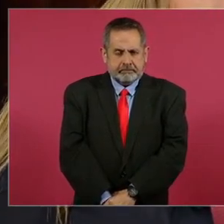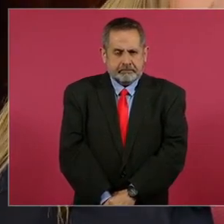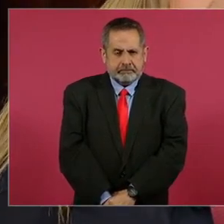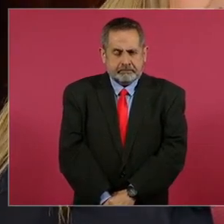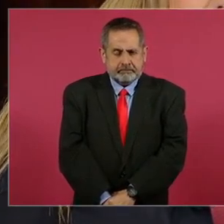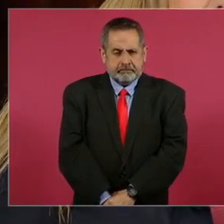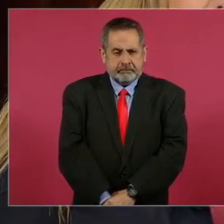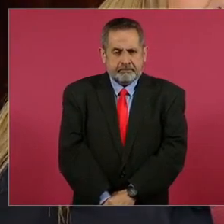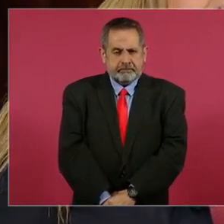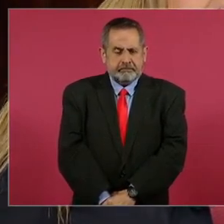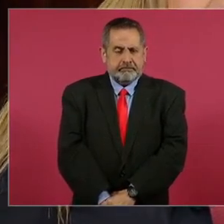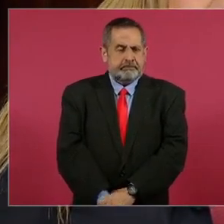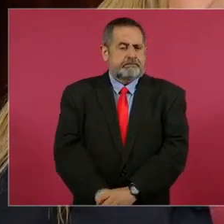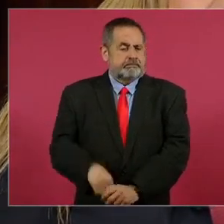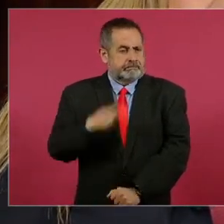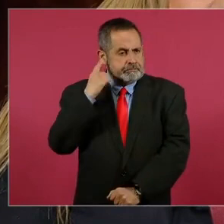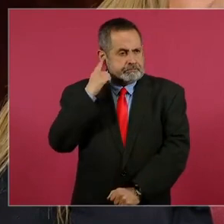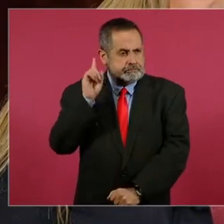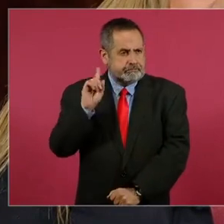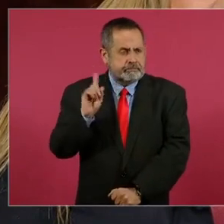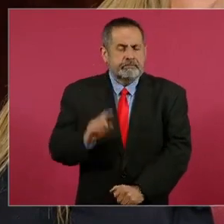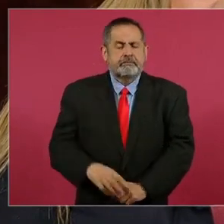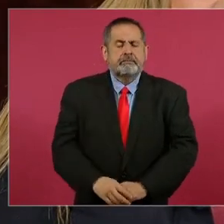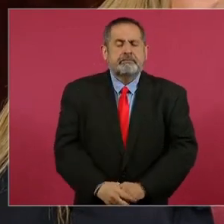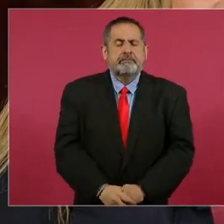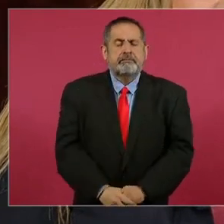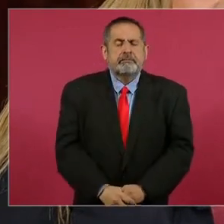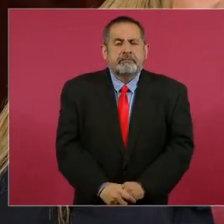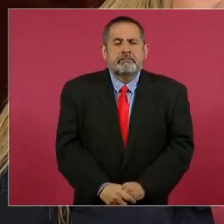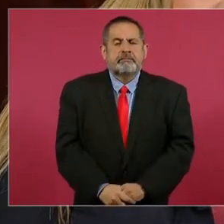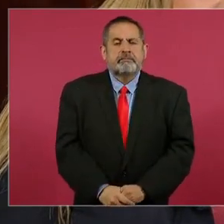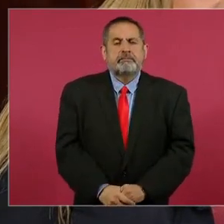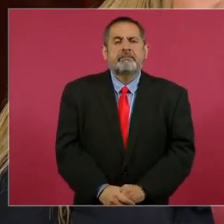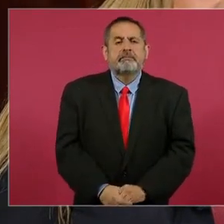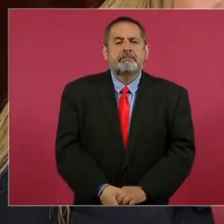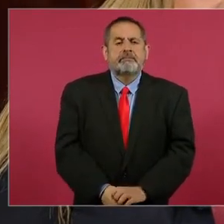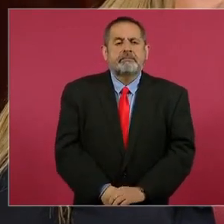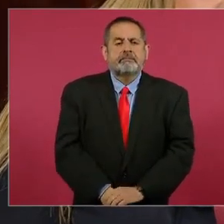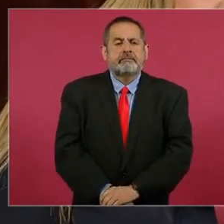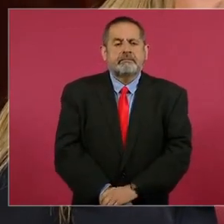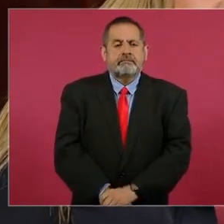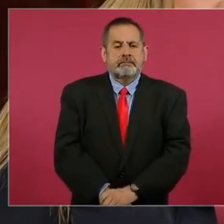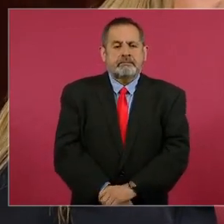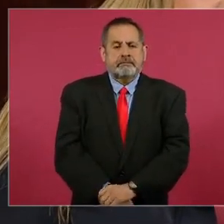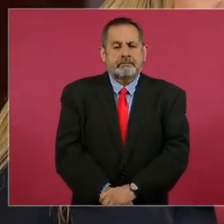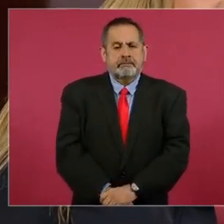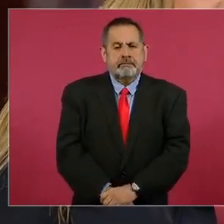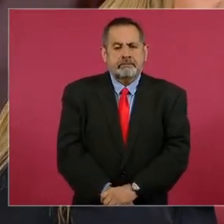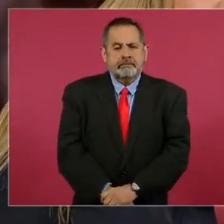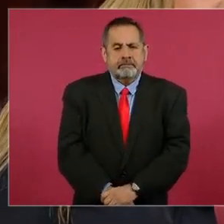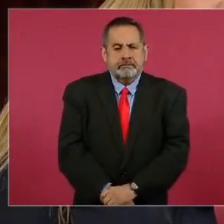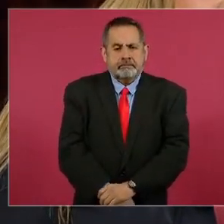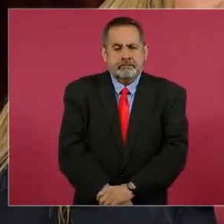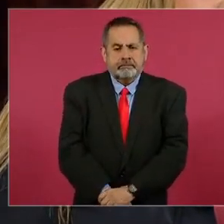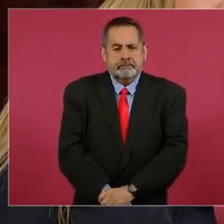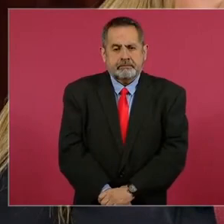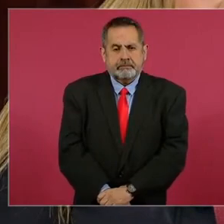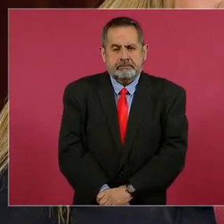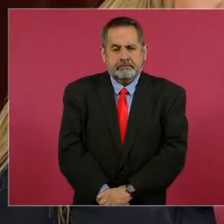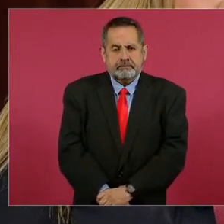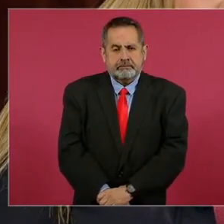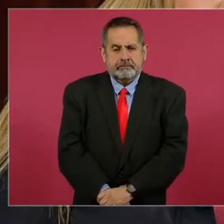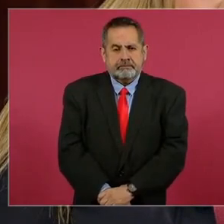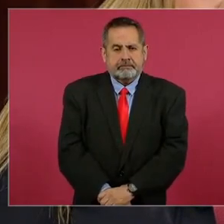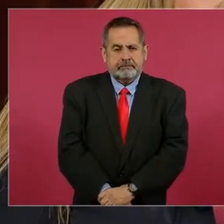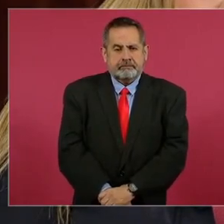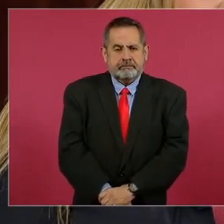están muchas. Yo tengo familias de mujeres desaparecidas desde el 2016, que hemos tenido que ir a buscar a CENEFOS